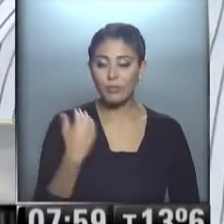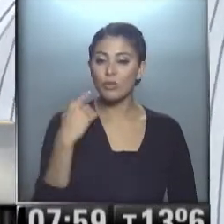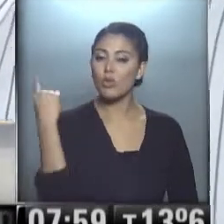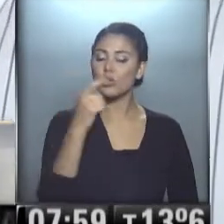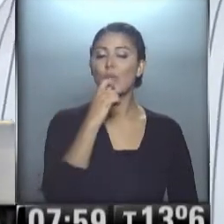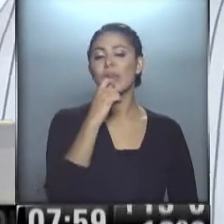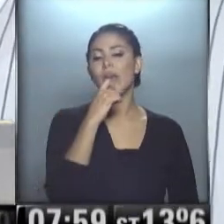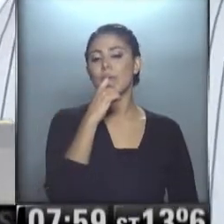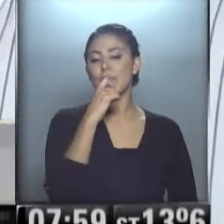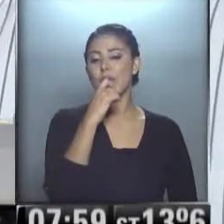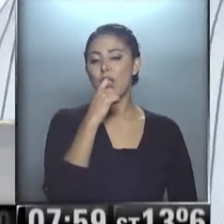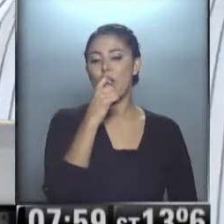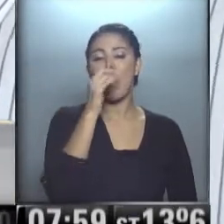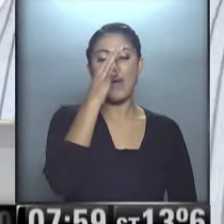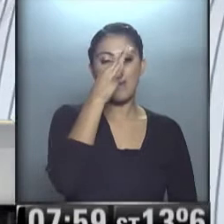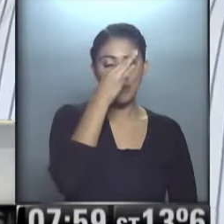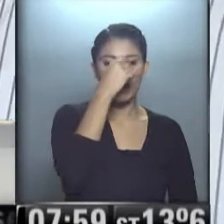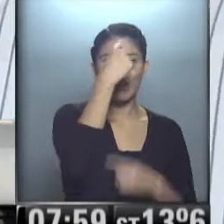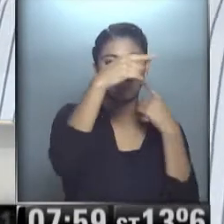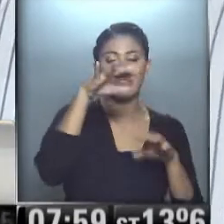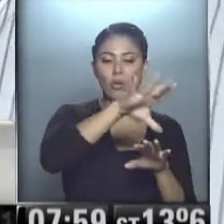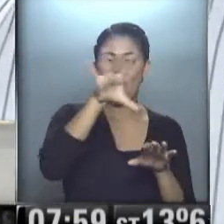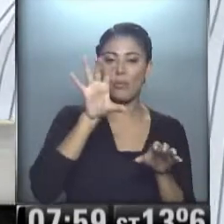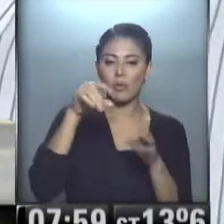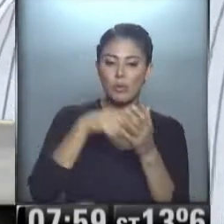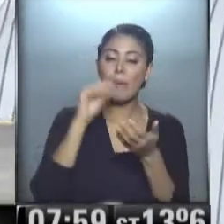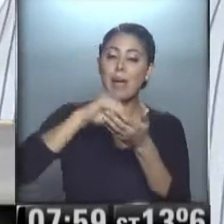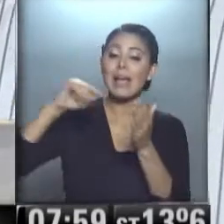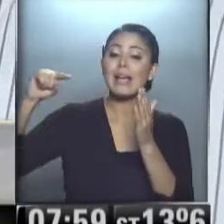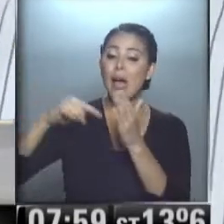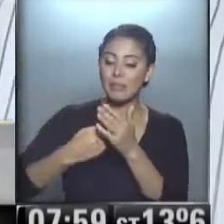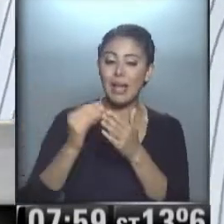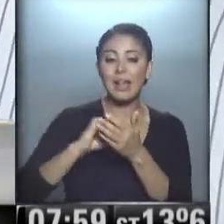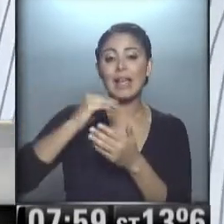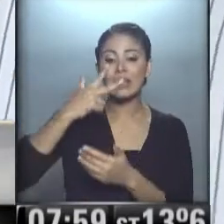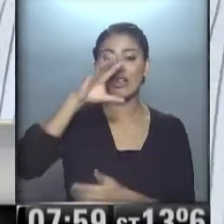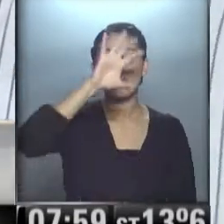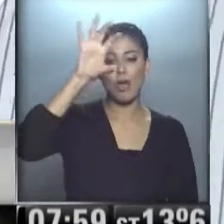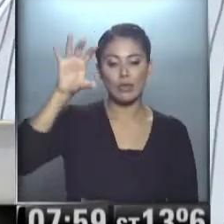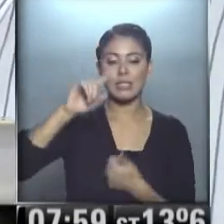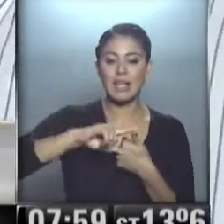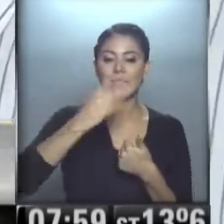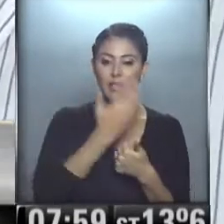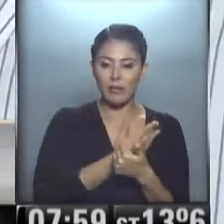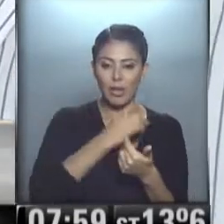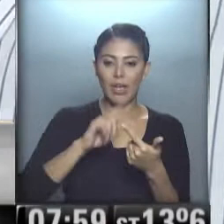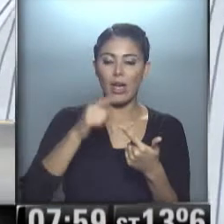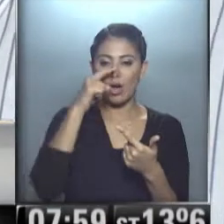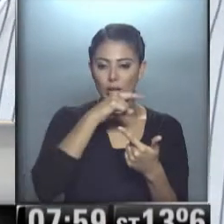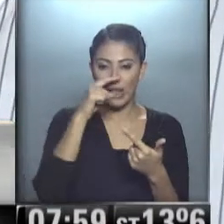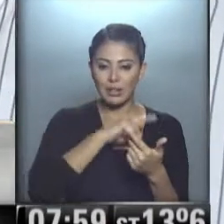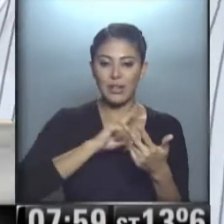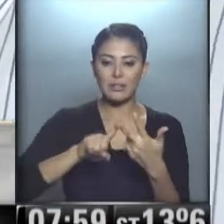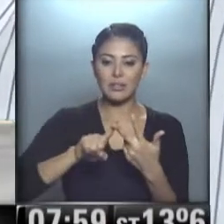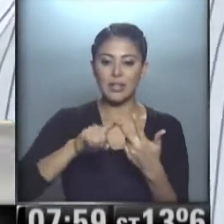por ejemplo, tenemos 20 distritos en la provincia de Buenos Aires, más Capital Federal y tres provincias, que es Santa Fe, Corrientes